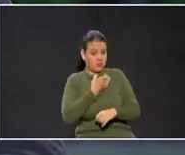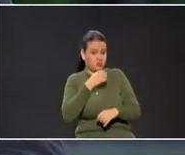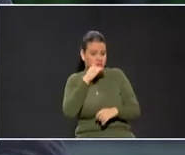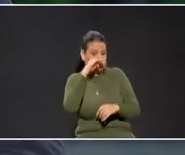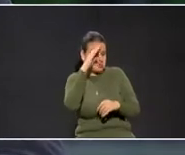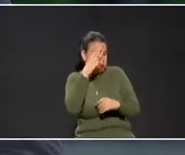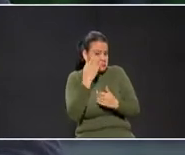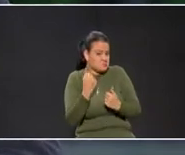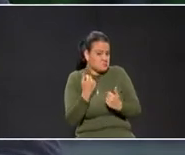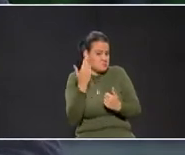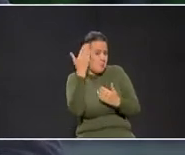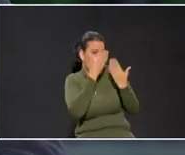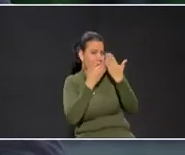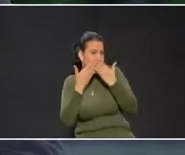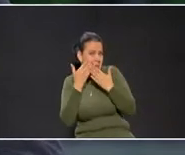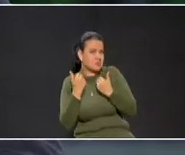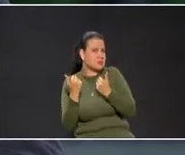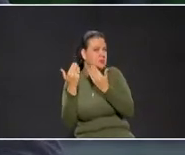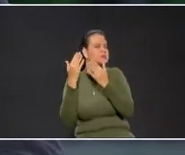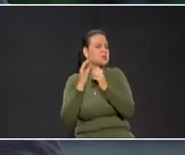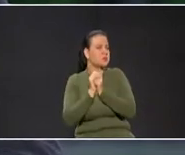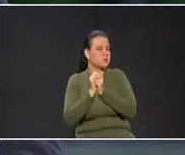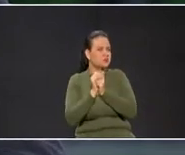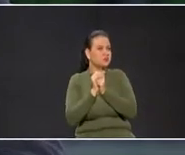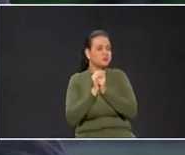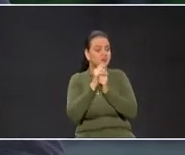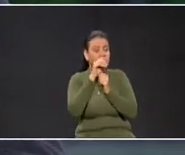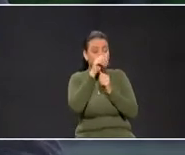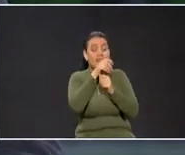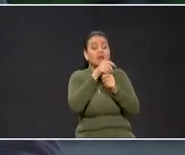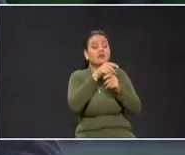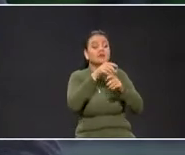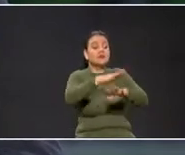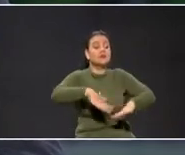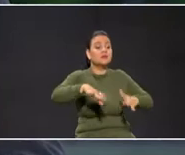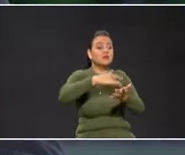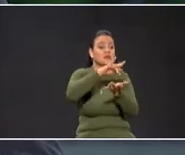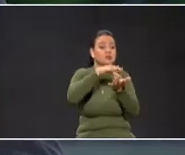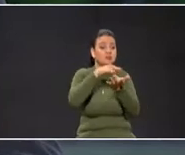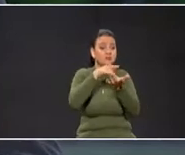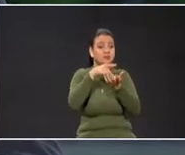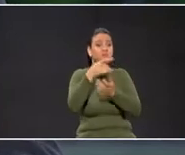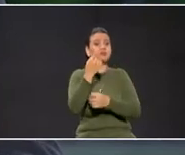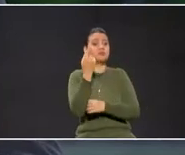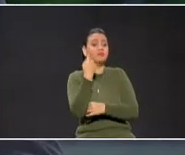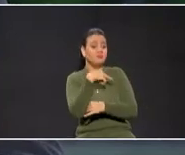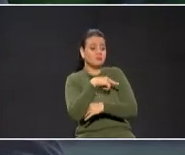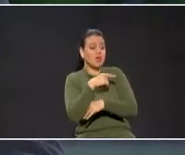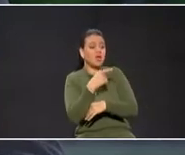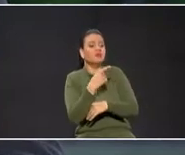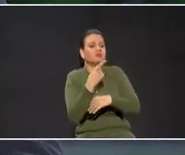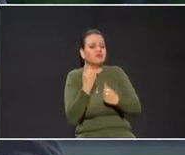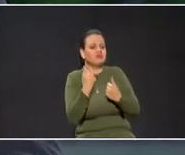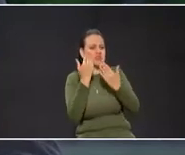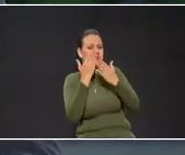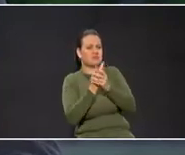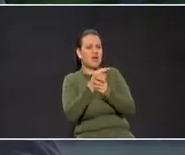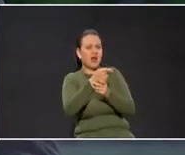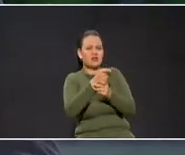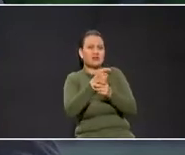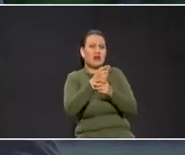ampliar los albergues y poner a funcionar nuevamente los centros díaz dotándolos de todos los equipos profesionales interdisciplinarios los que fueron